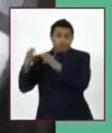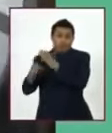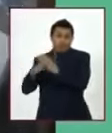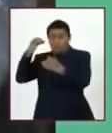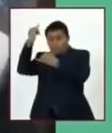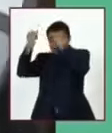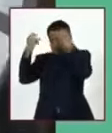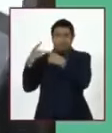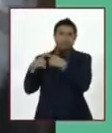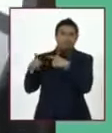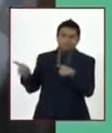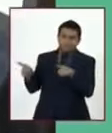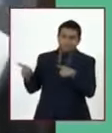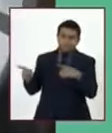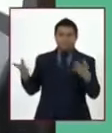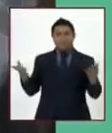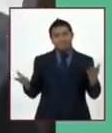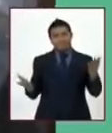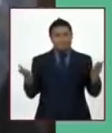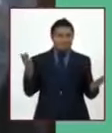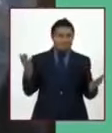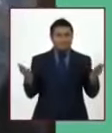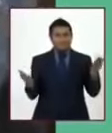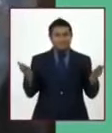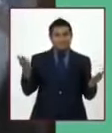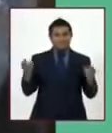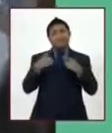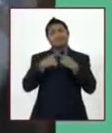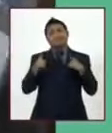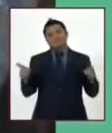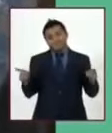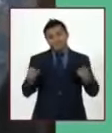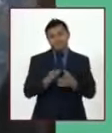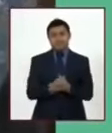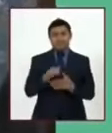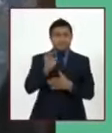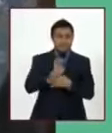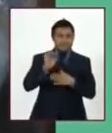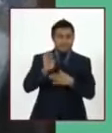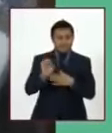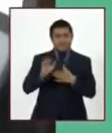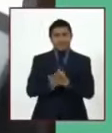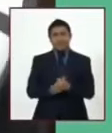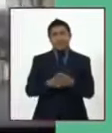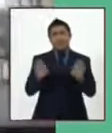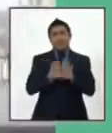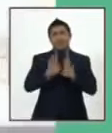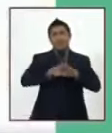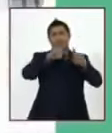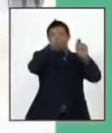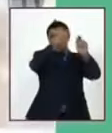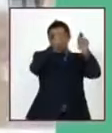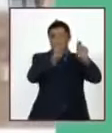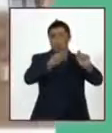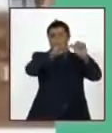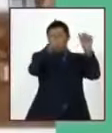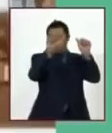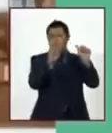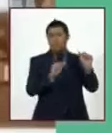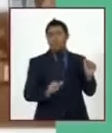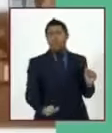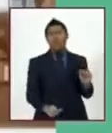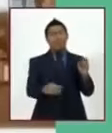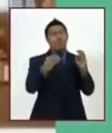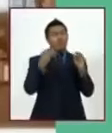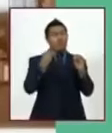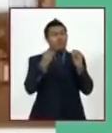ficciones que había planteado el barroco en su origen. Entonces es un movimiento artístico que establece